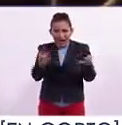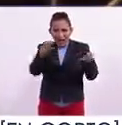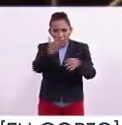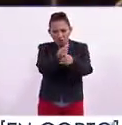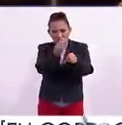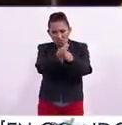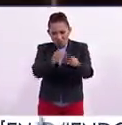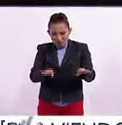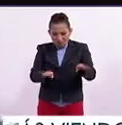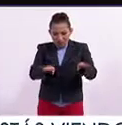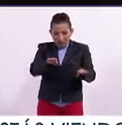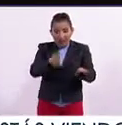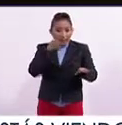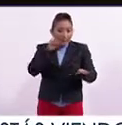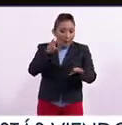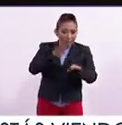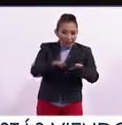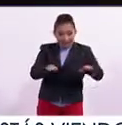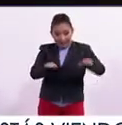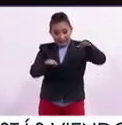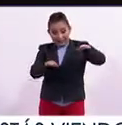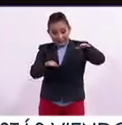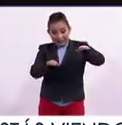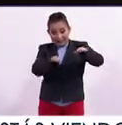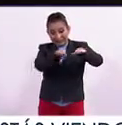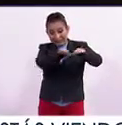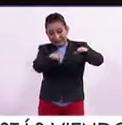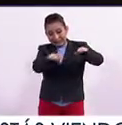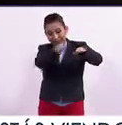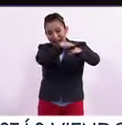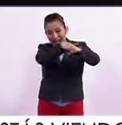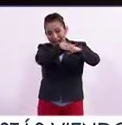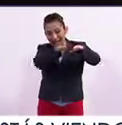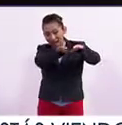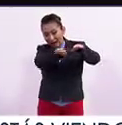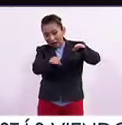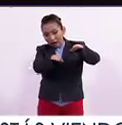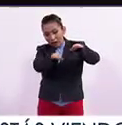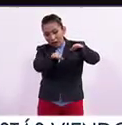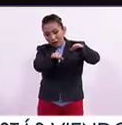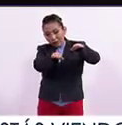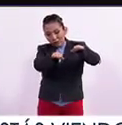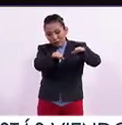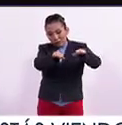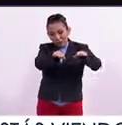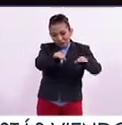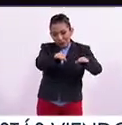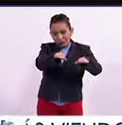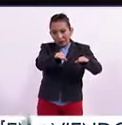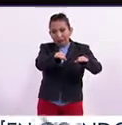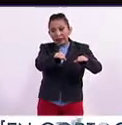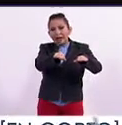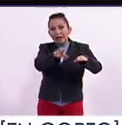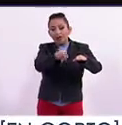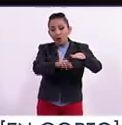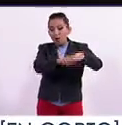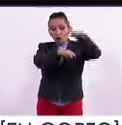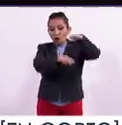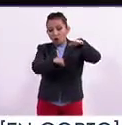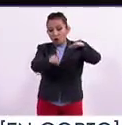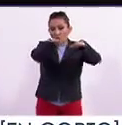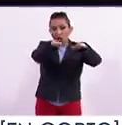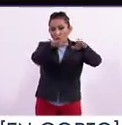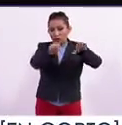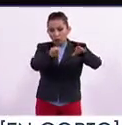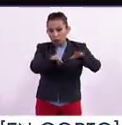estaban más altas, que habían quedado más altas, bajarlas artificialmente, no subirlas que se habían hundido más,